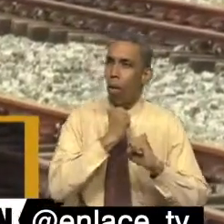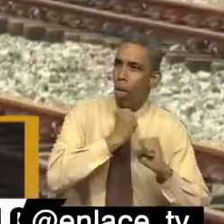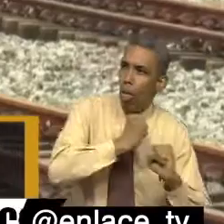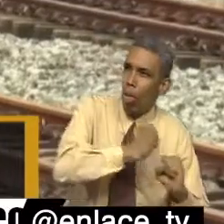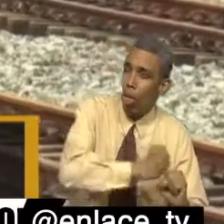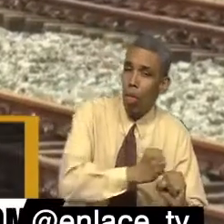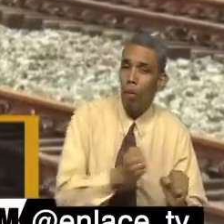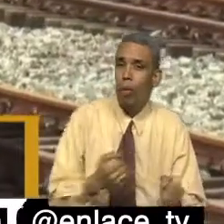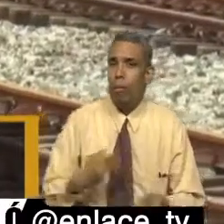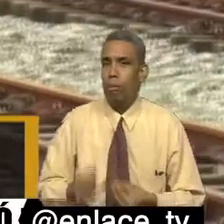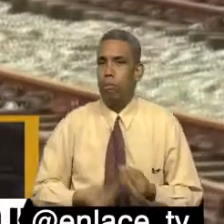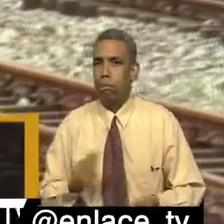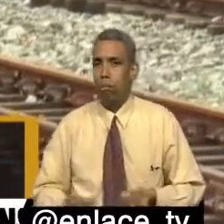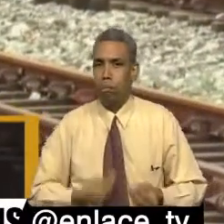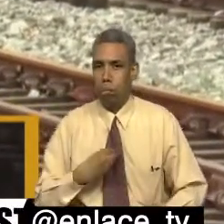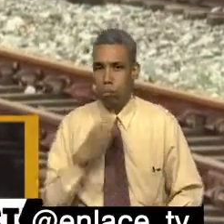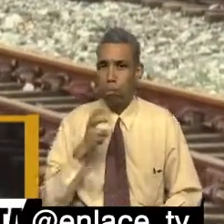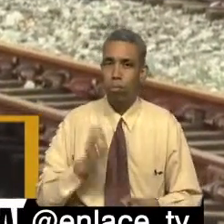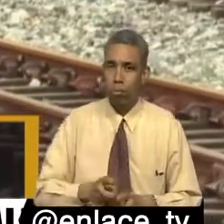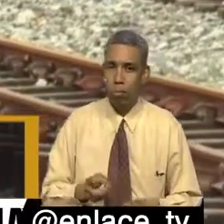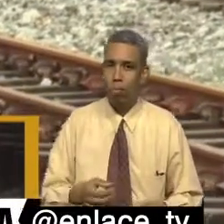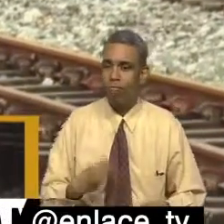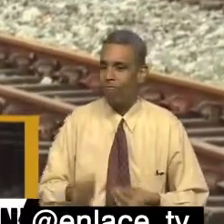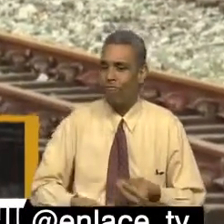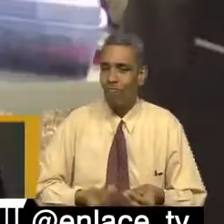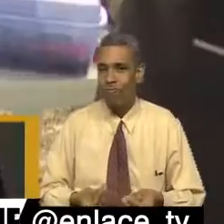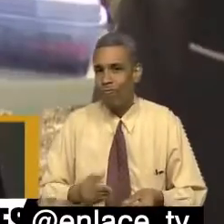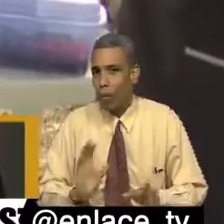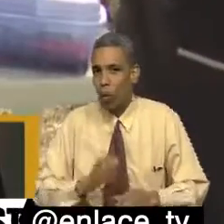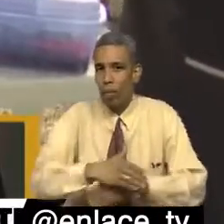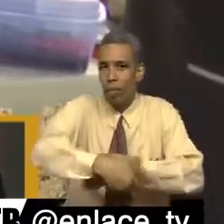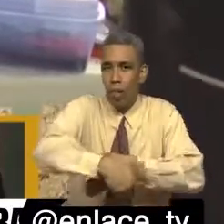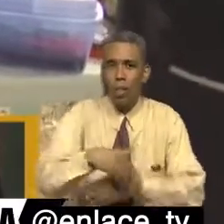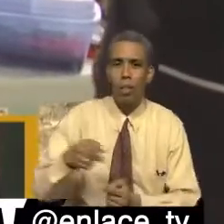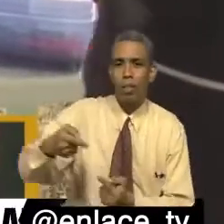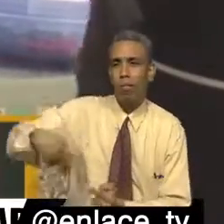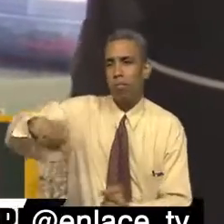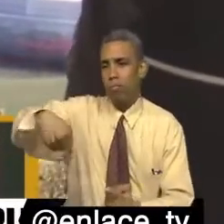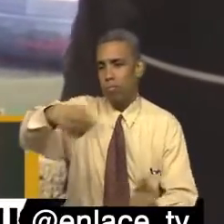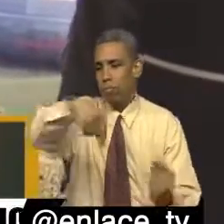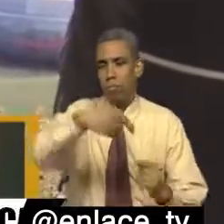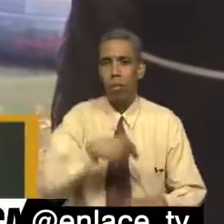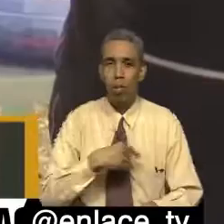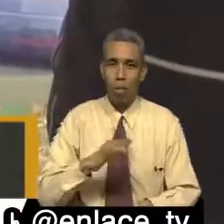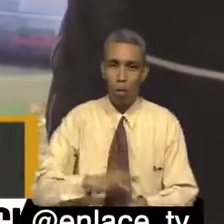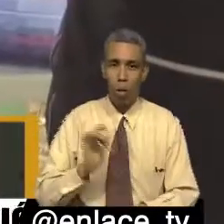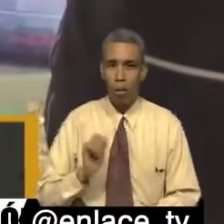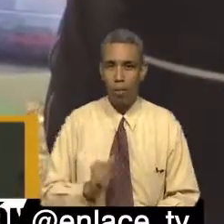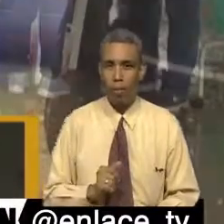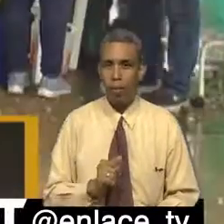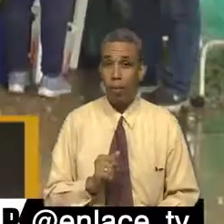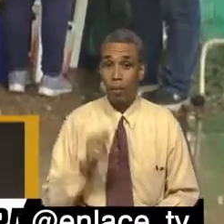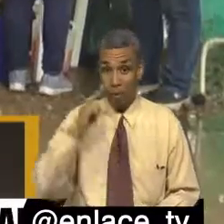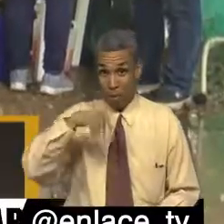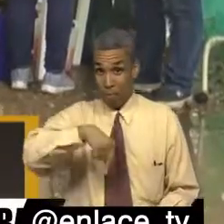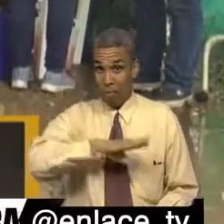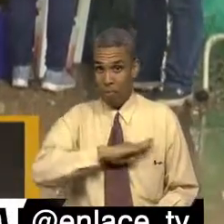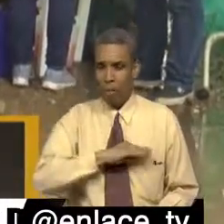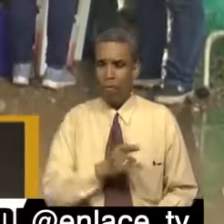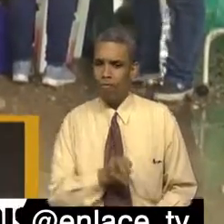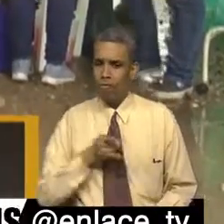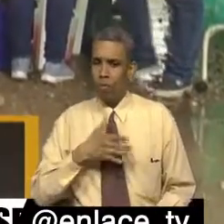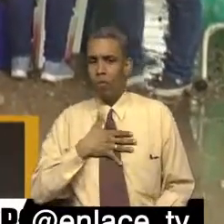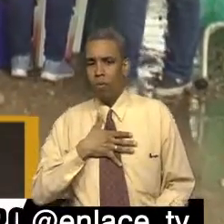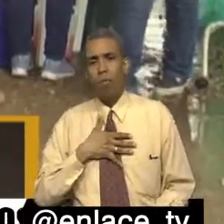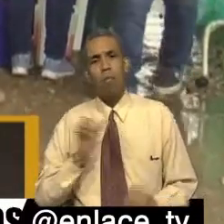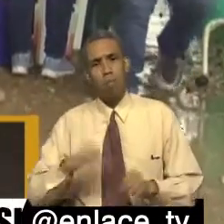estas condiciones y que buscan como único refugio la calle. Por eso, para la administración municipal es importante adelantar esta clase de jornadas